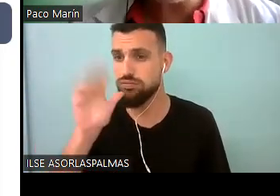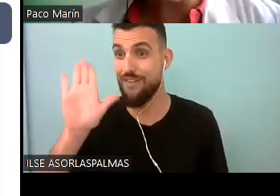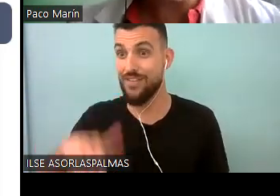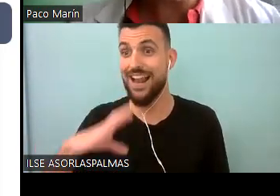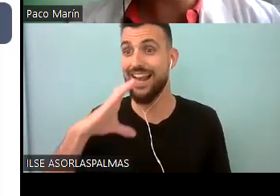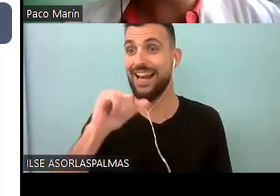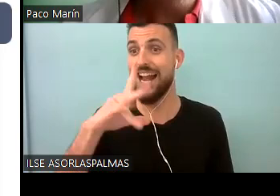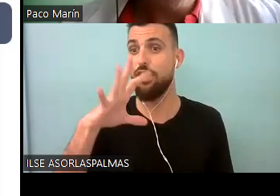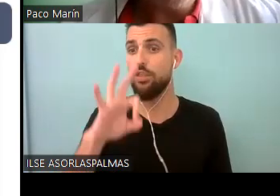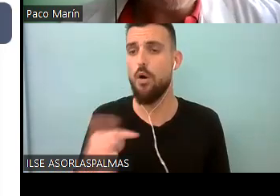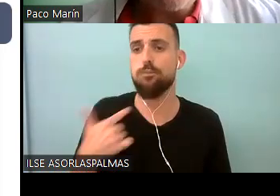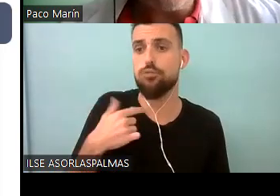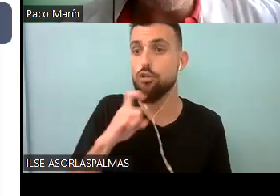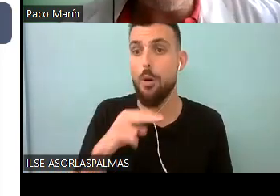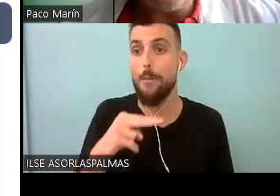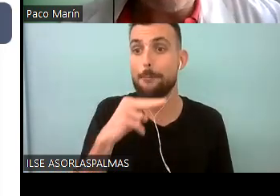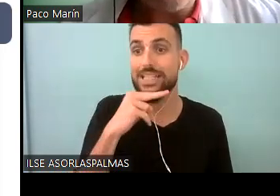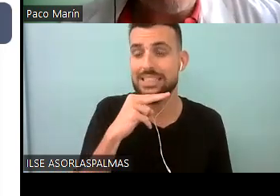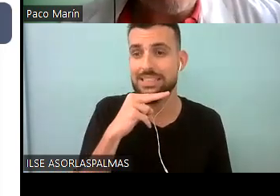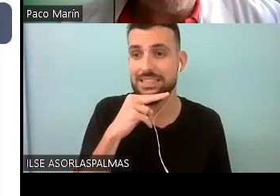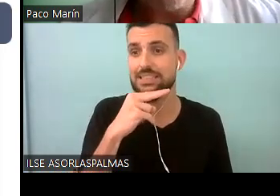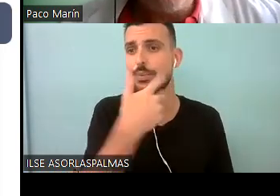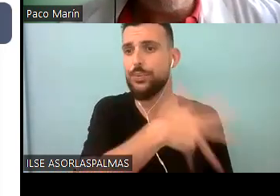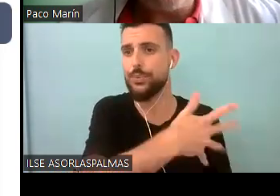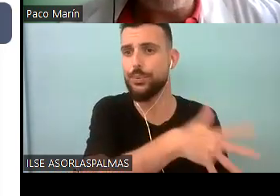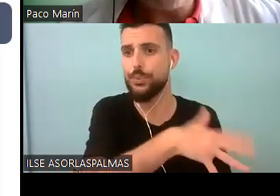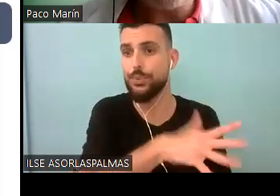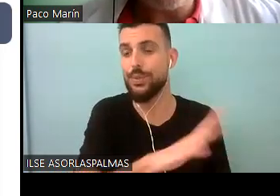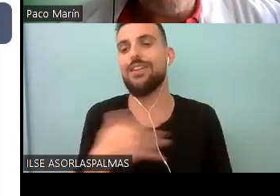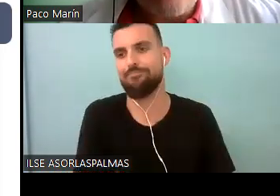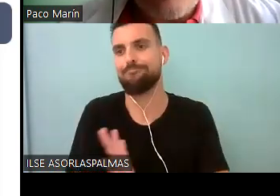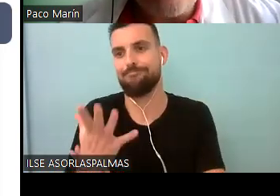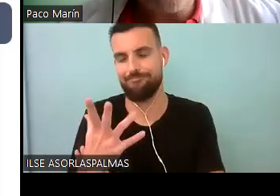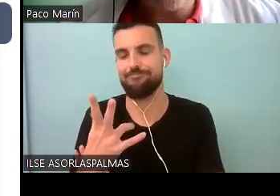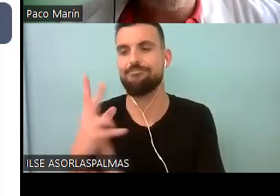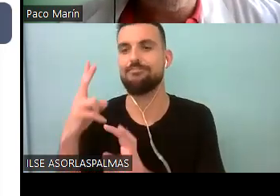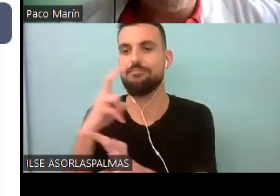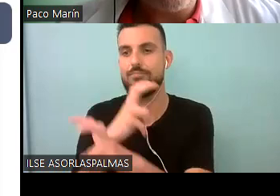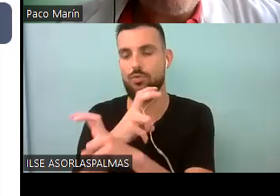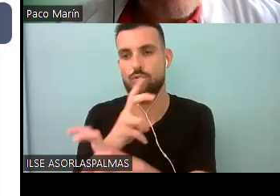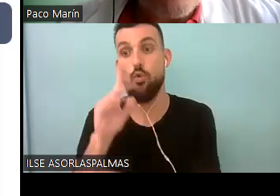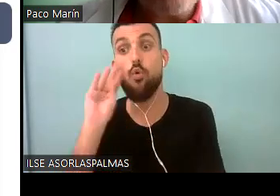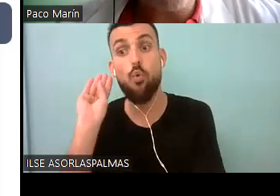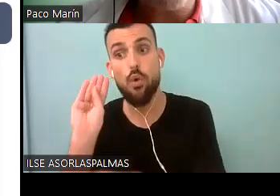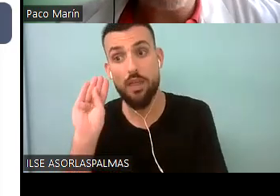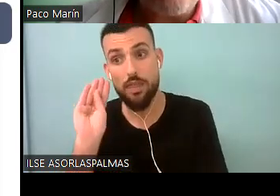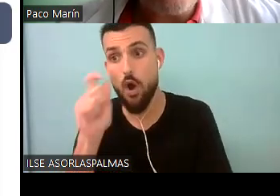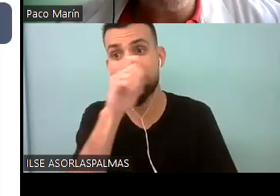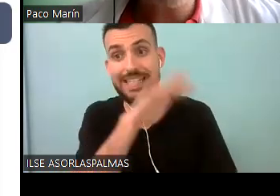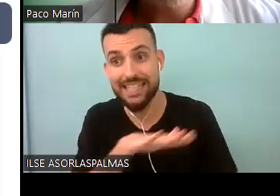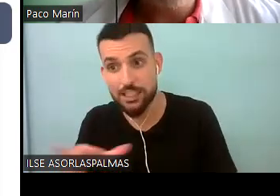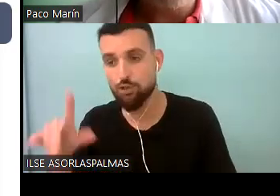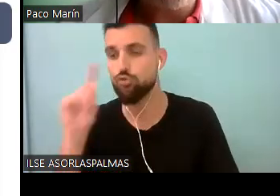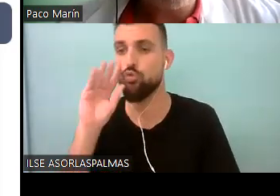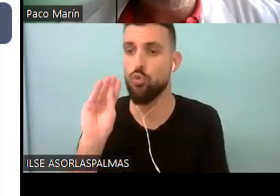huesos y por lo tanto puede aparecer posteriormente una osteoporosis. Por lo tanto, cuidado con nuestros niños, con nuestros